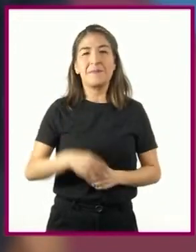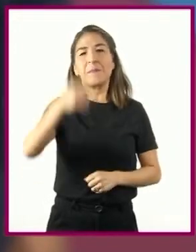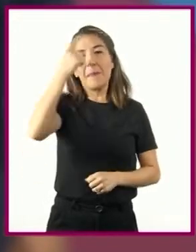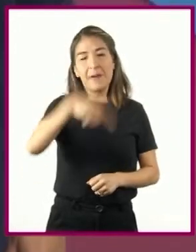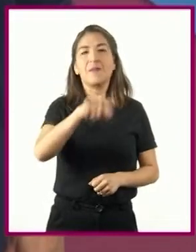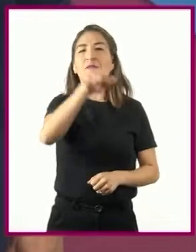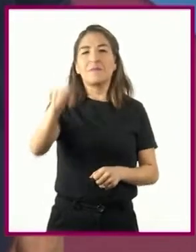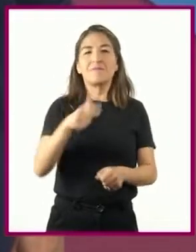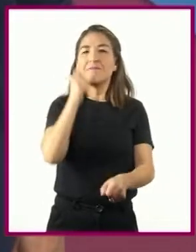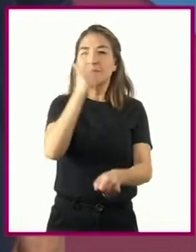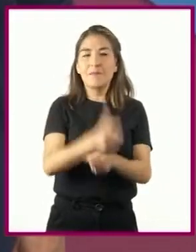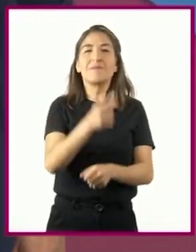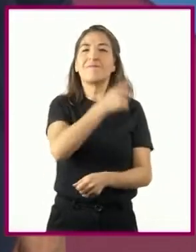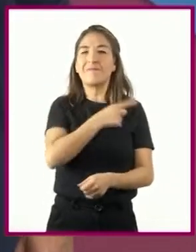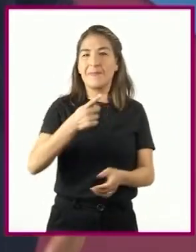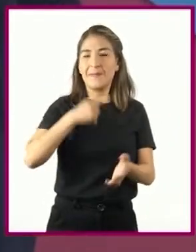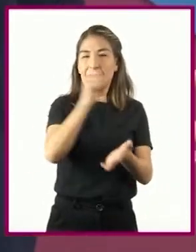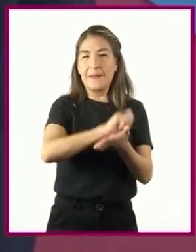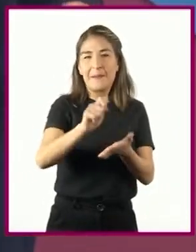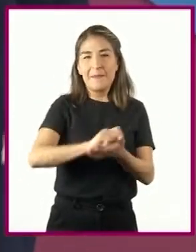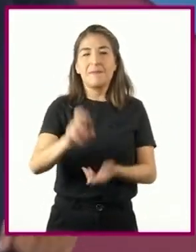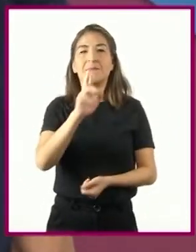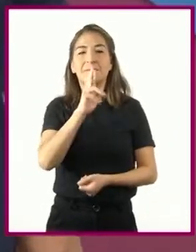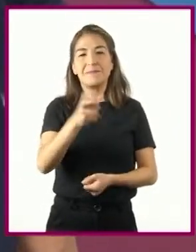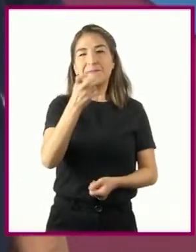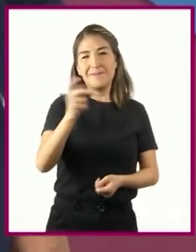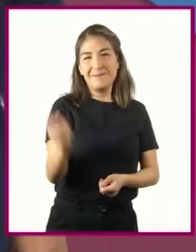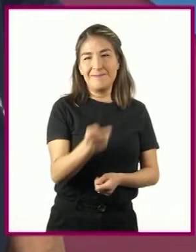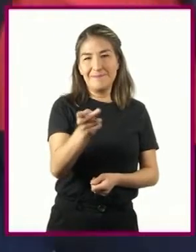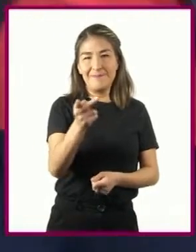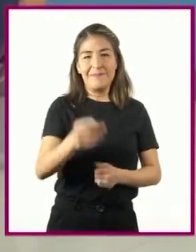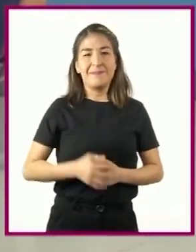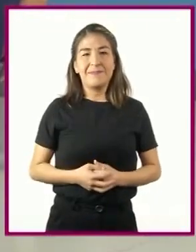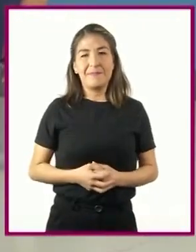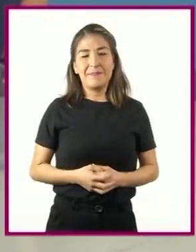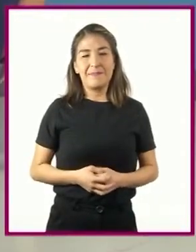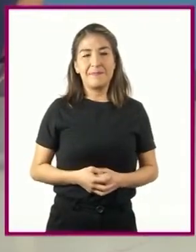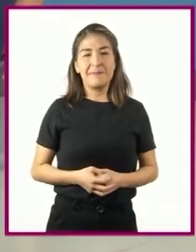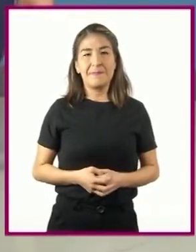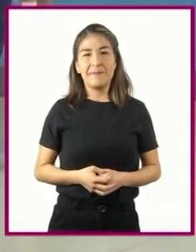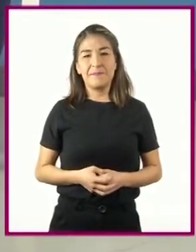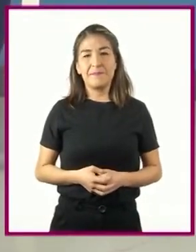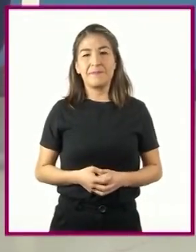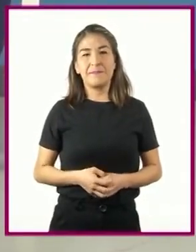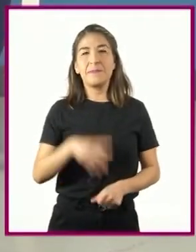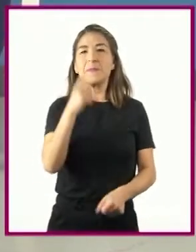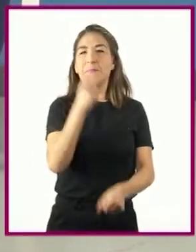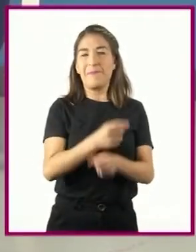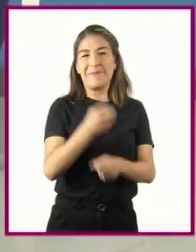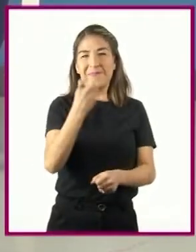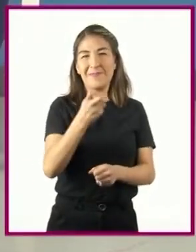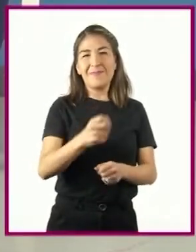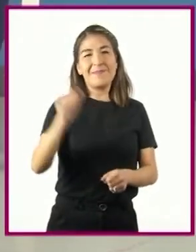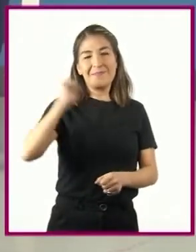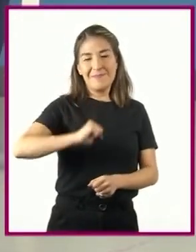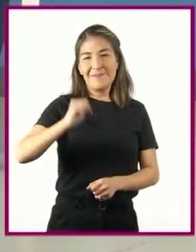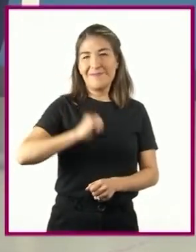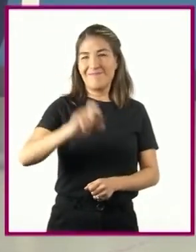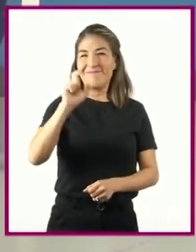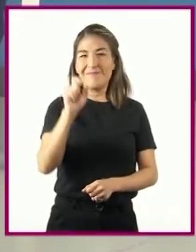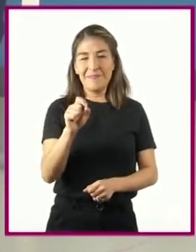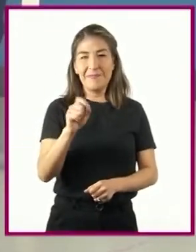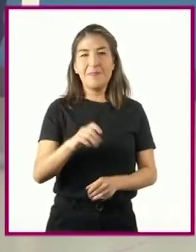que descubran y anoten las respuestas a las preguntas planteadas. Los primeros años del siglo XX